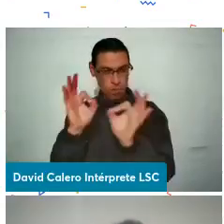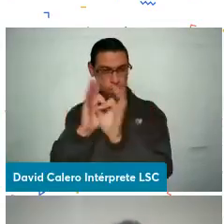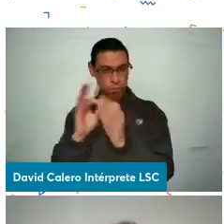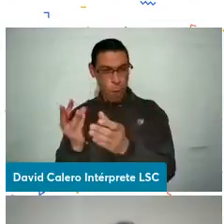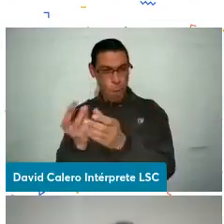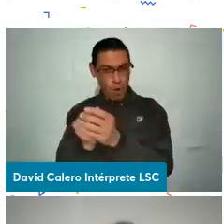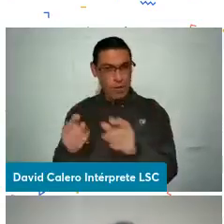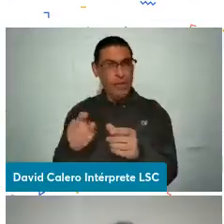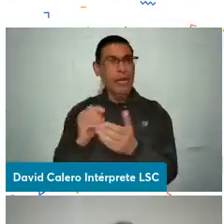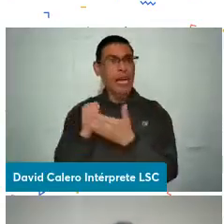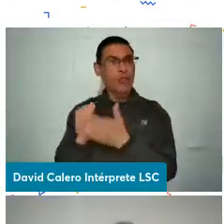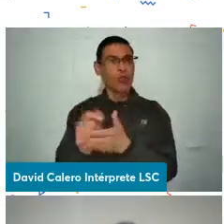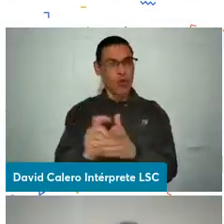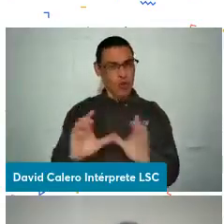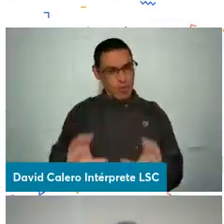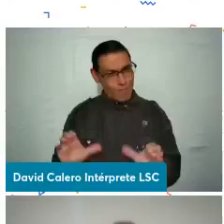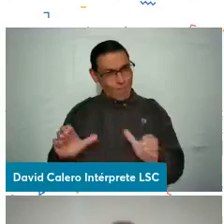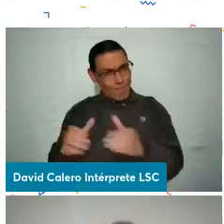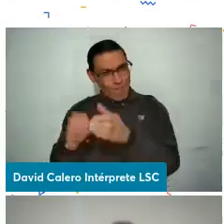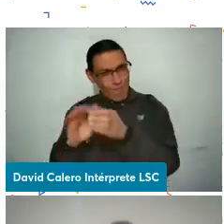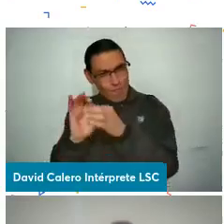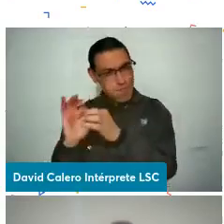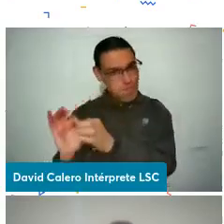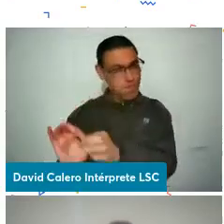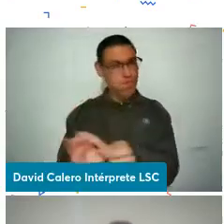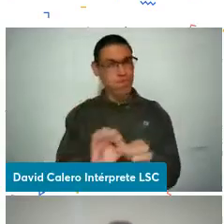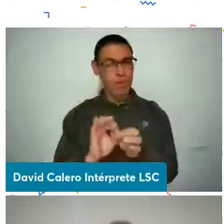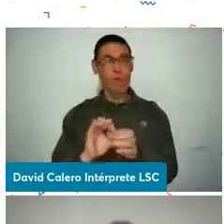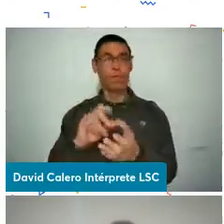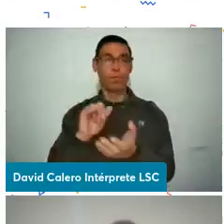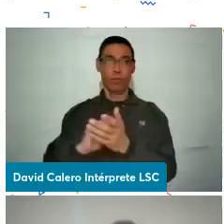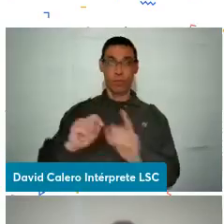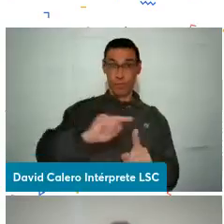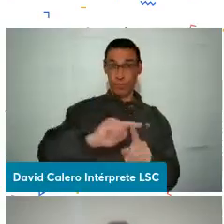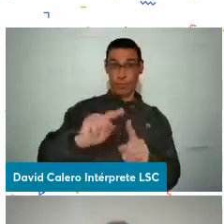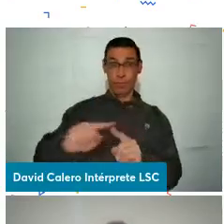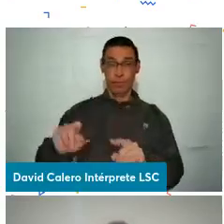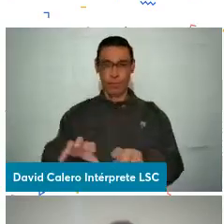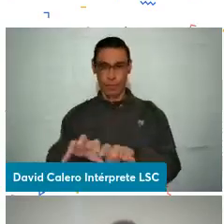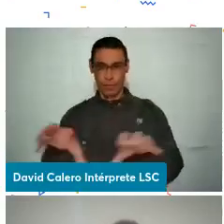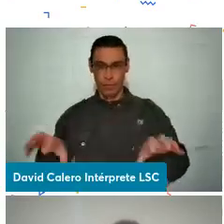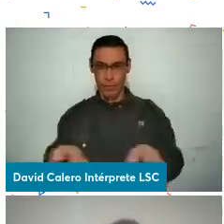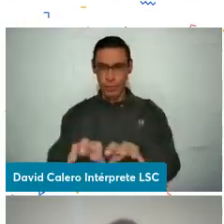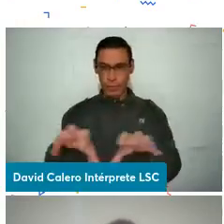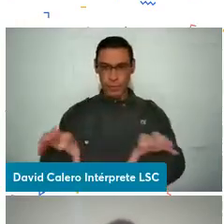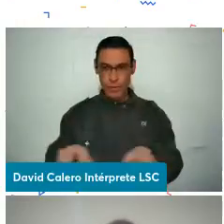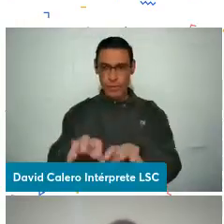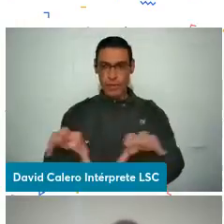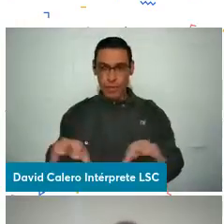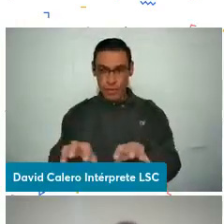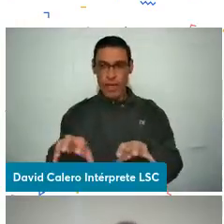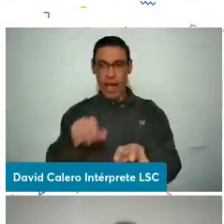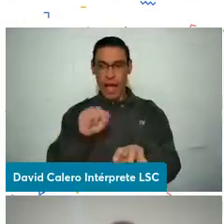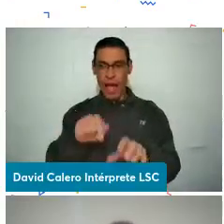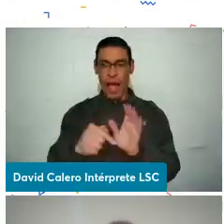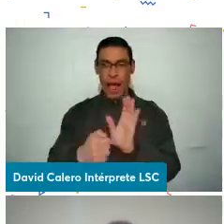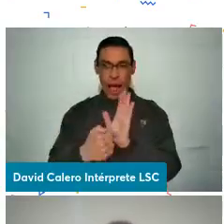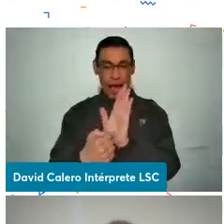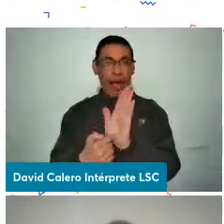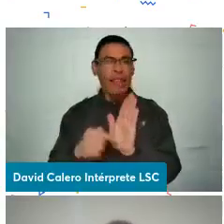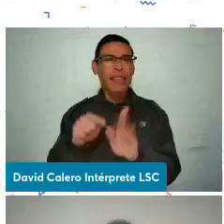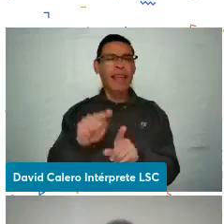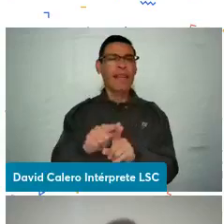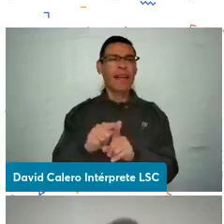más. Digamos en las actividades o proyectos que vamos realizando, entre ellos se apoyan mucho. Y